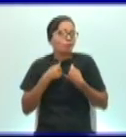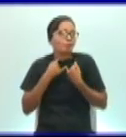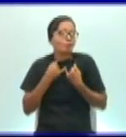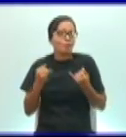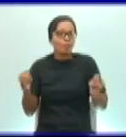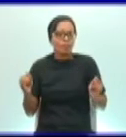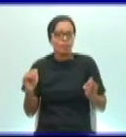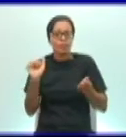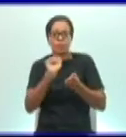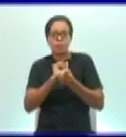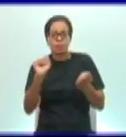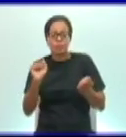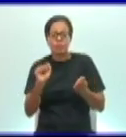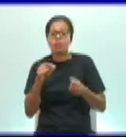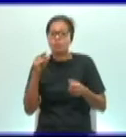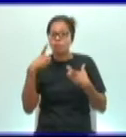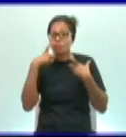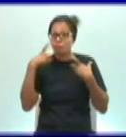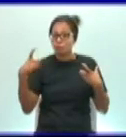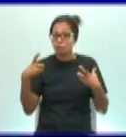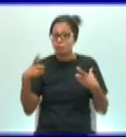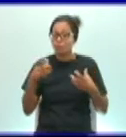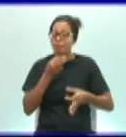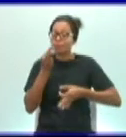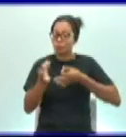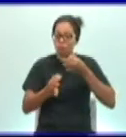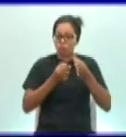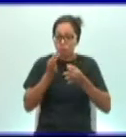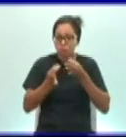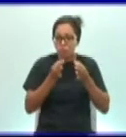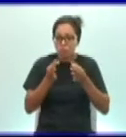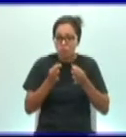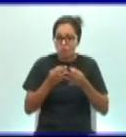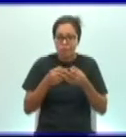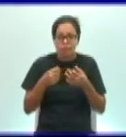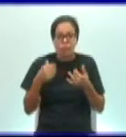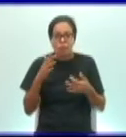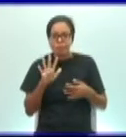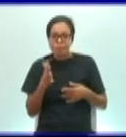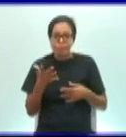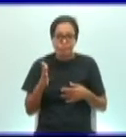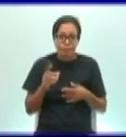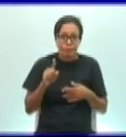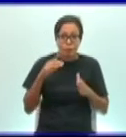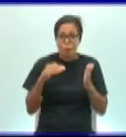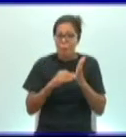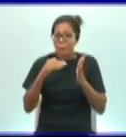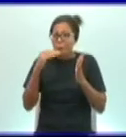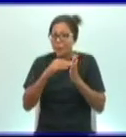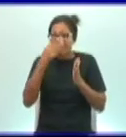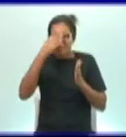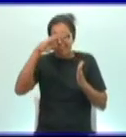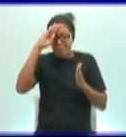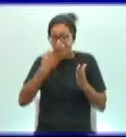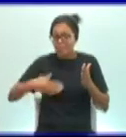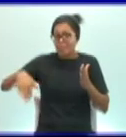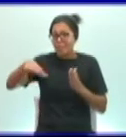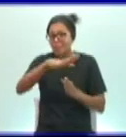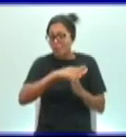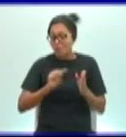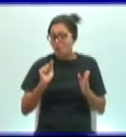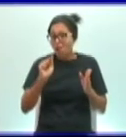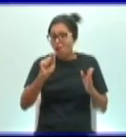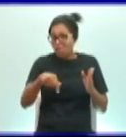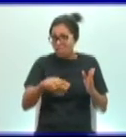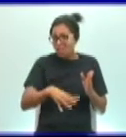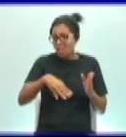donde las masas, estamos hablando de casi 1 millón de cubanos en la plaza apoyando las palabras de Fidel. Por lo tanto, estamos hablando de un ejemplo